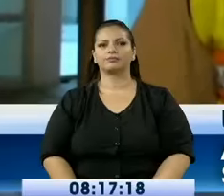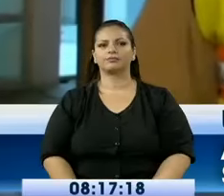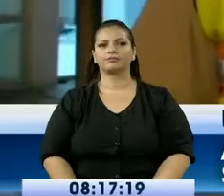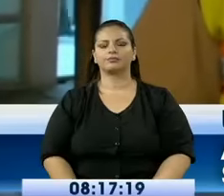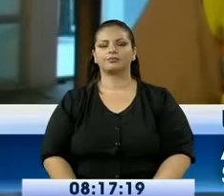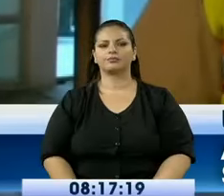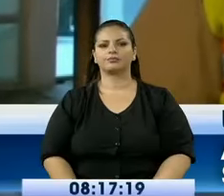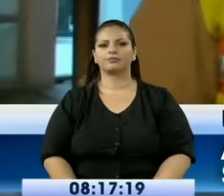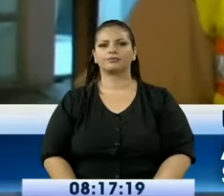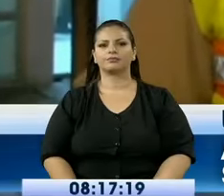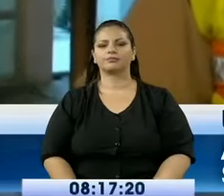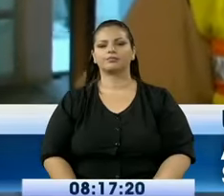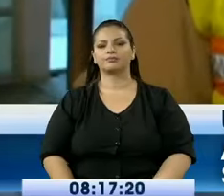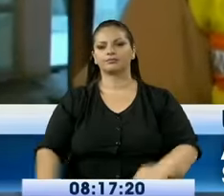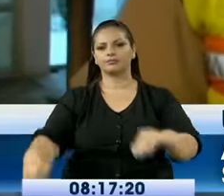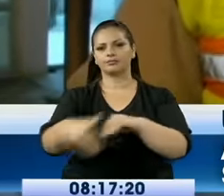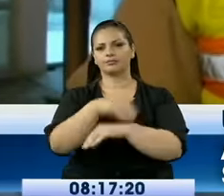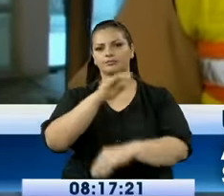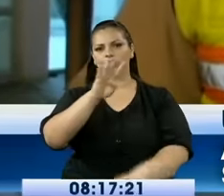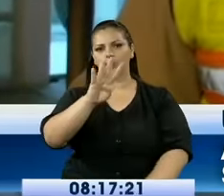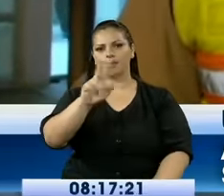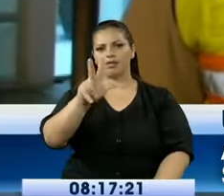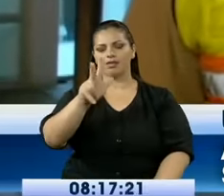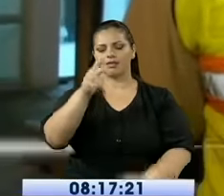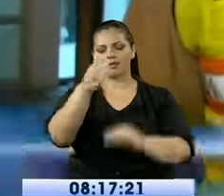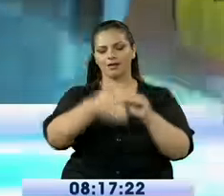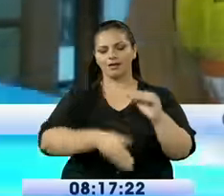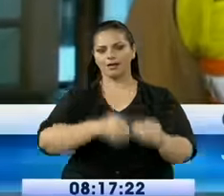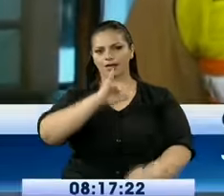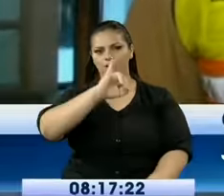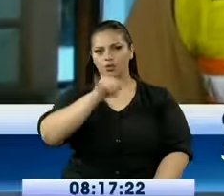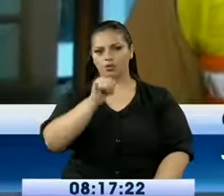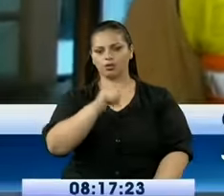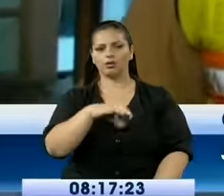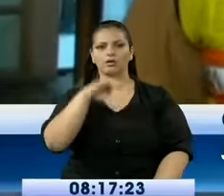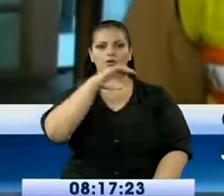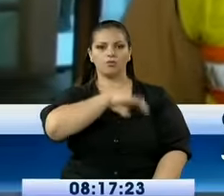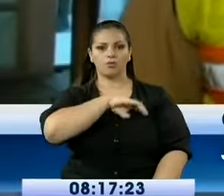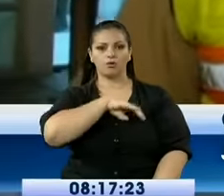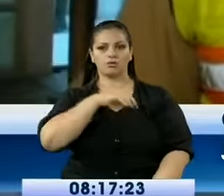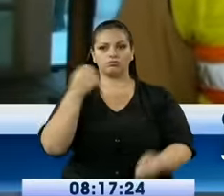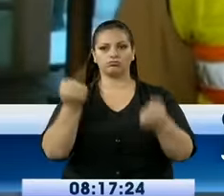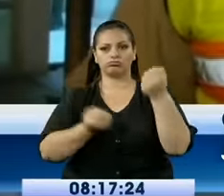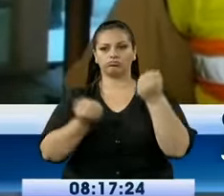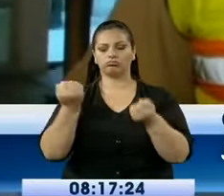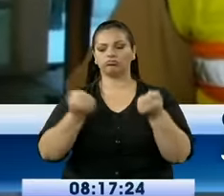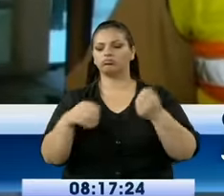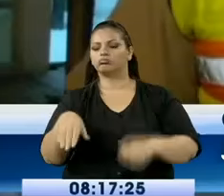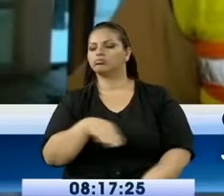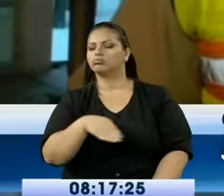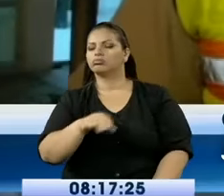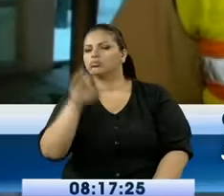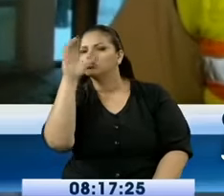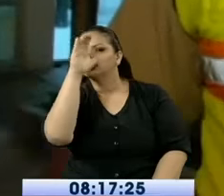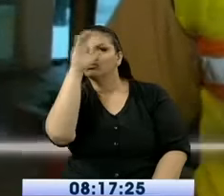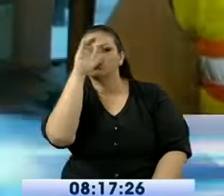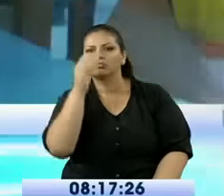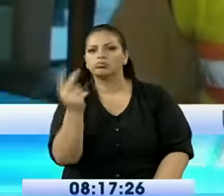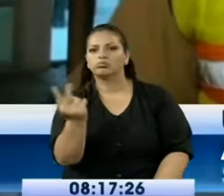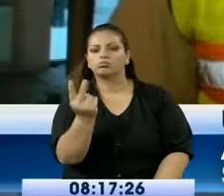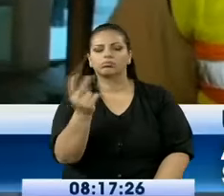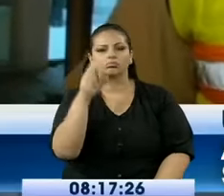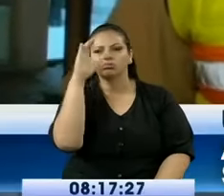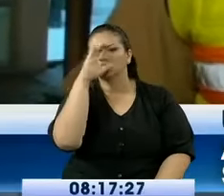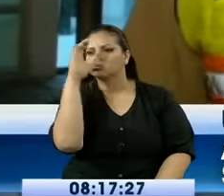así que a la altura de la 43 y la J, una unidad policial lo localiza y procediendo a una